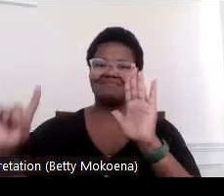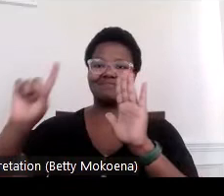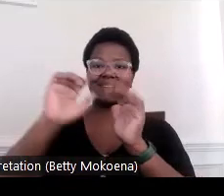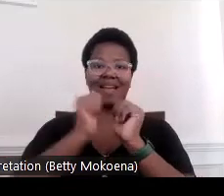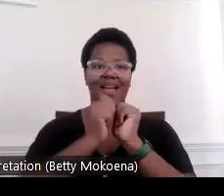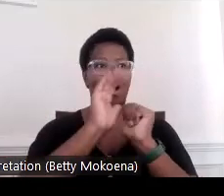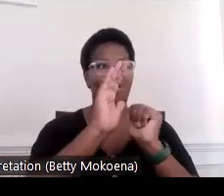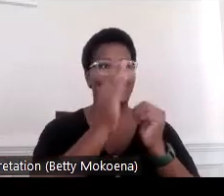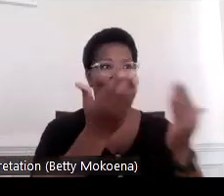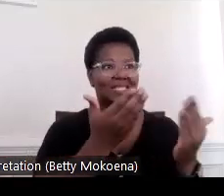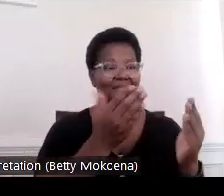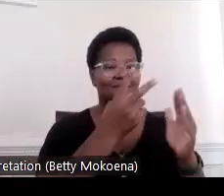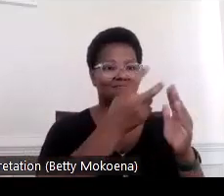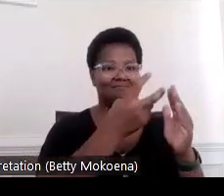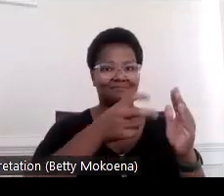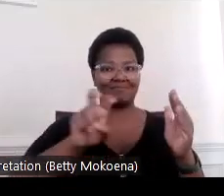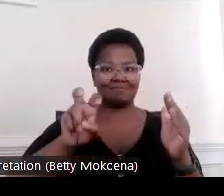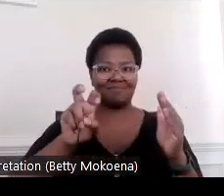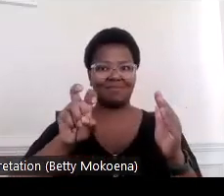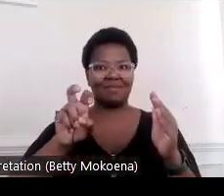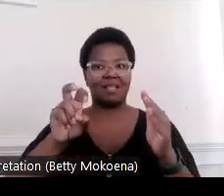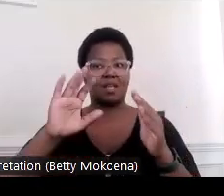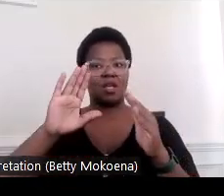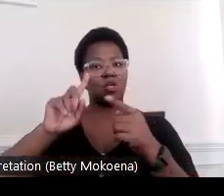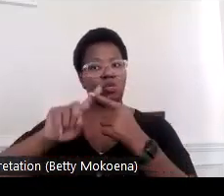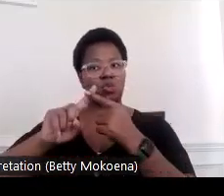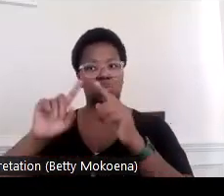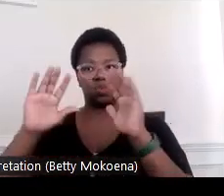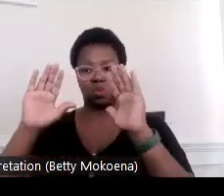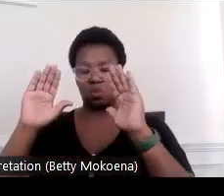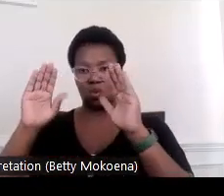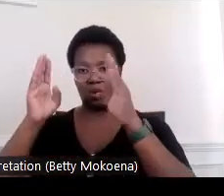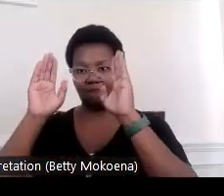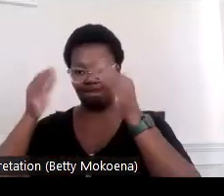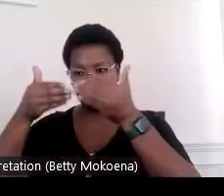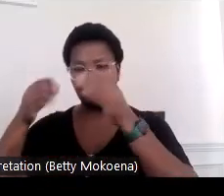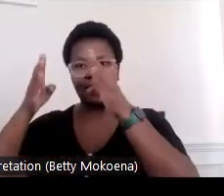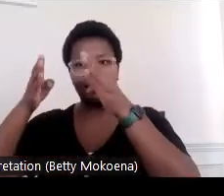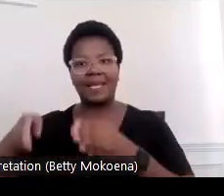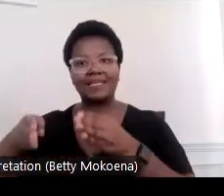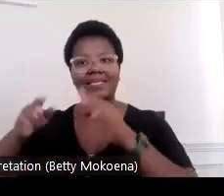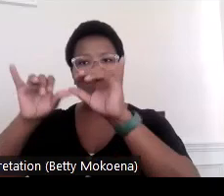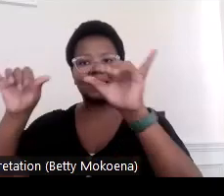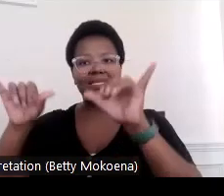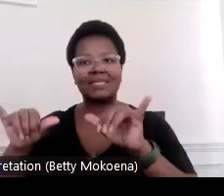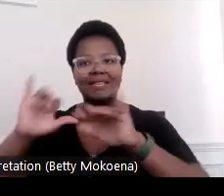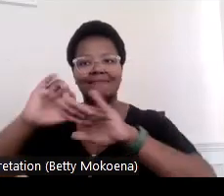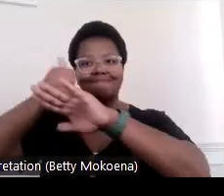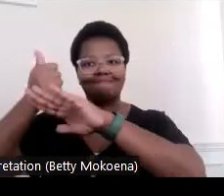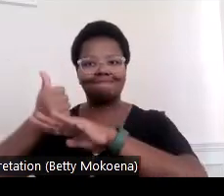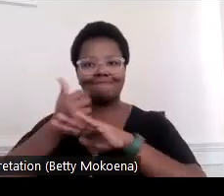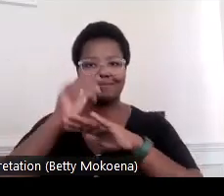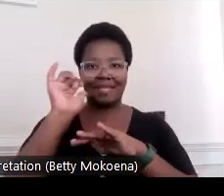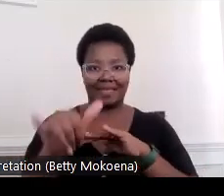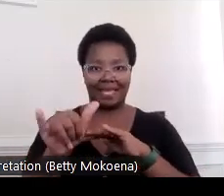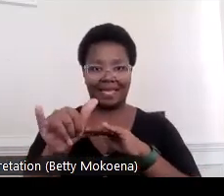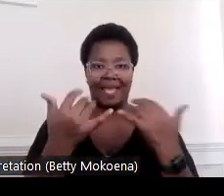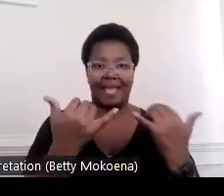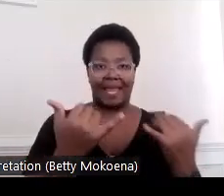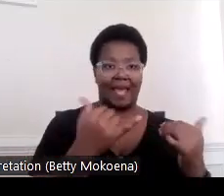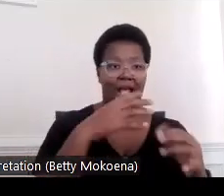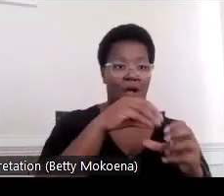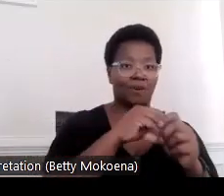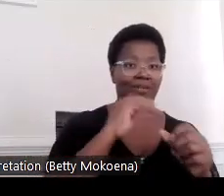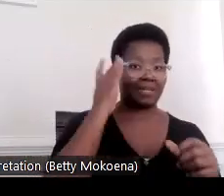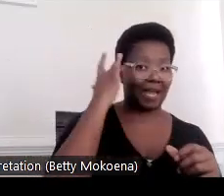cómo esos estados van a hacer esa transición para llegar a servicios centrados en la persona y así que en